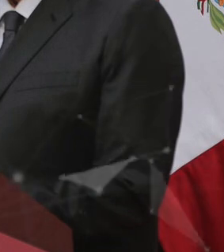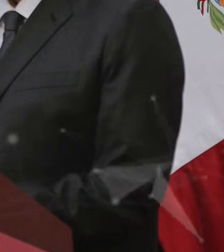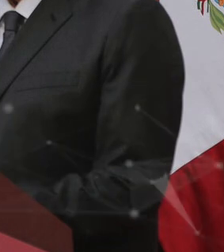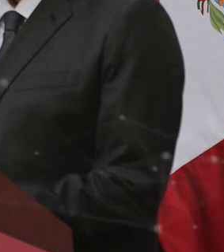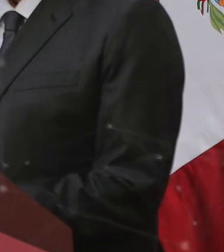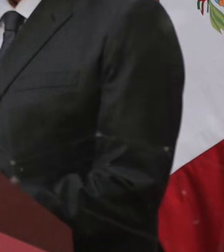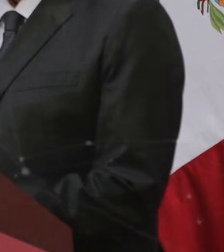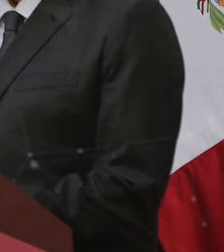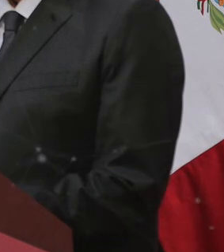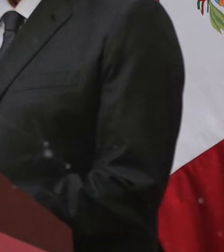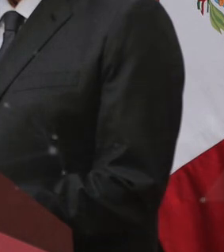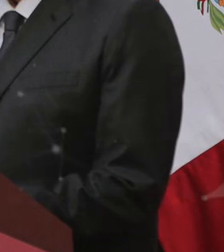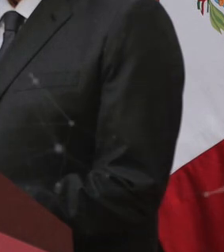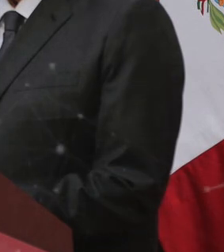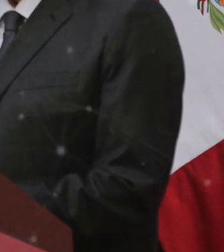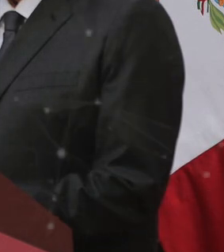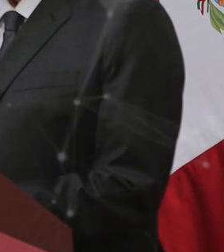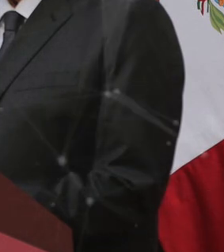de nuestro canal.